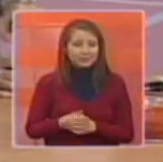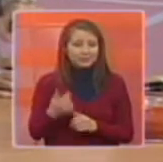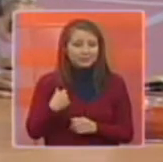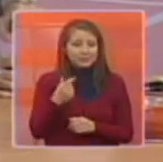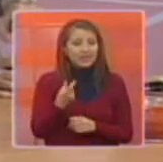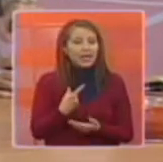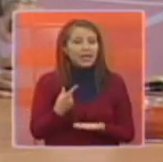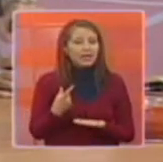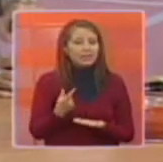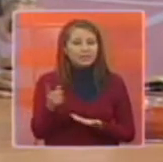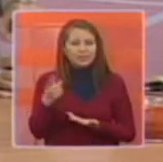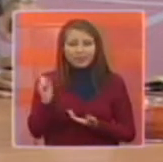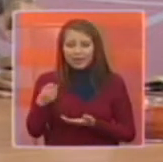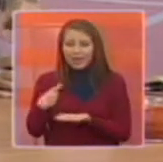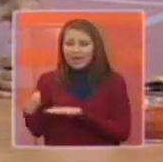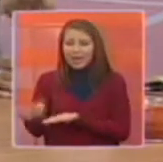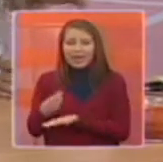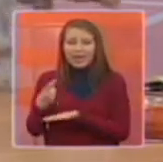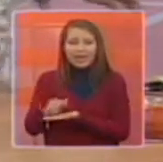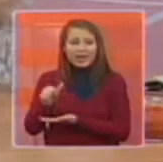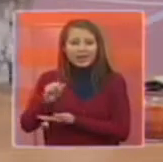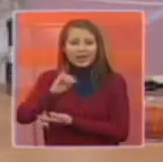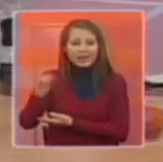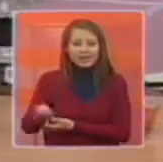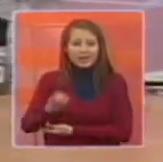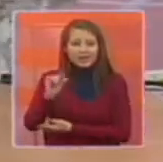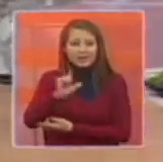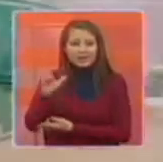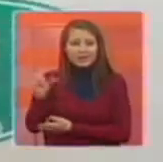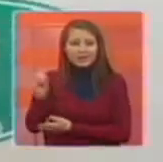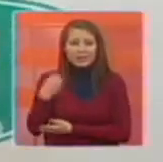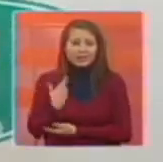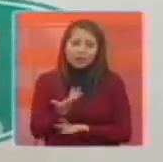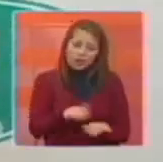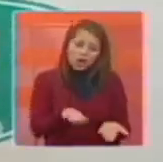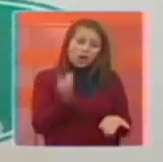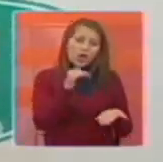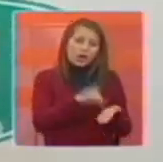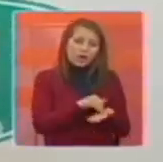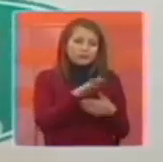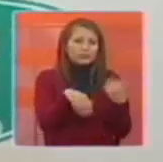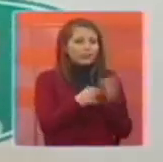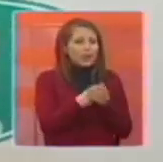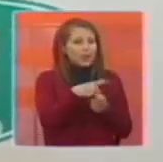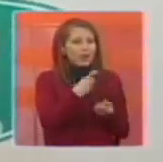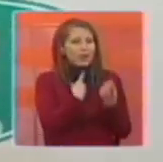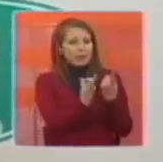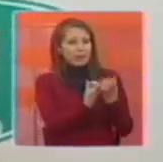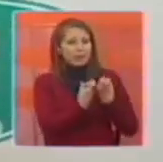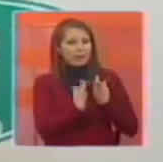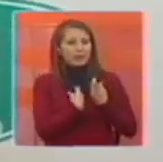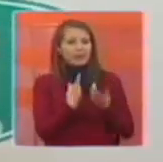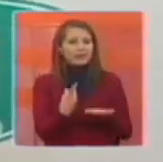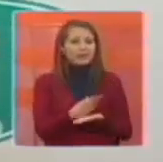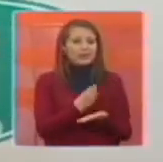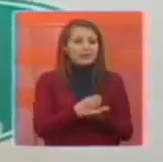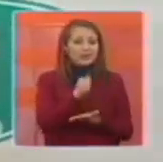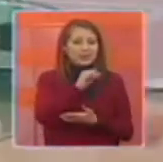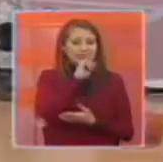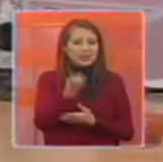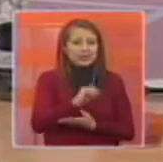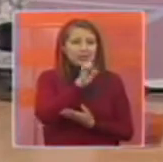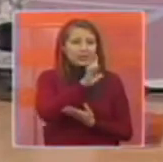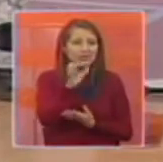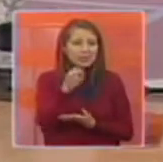camarón al ajillo? Camarón al ajillo voy a tener que volver a hacer. Porque a todo el mundo quiere camarón al ajillo. Yo he hecho varias veces el camarón al